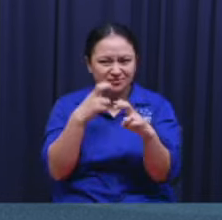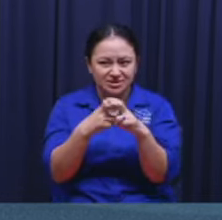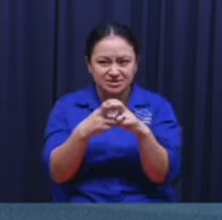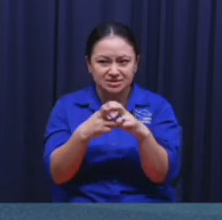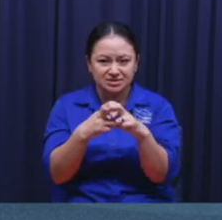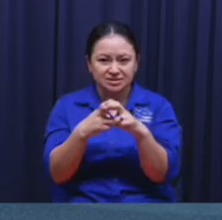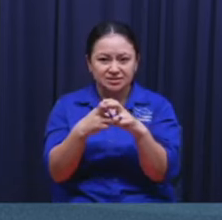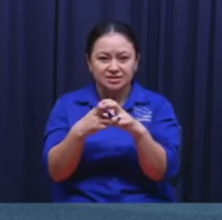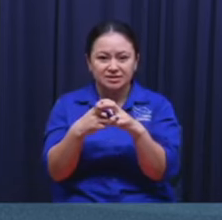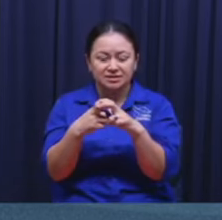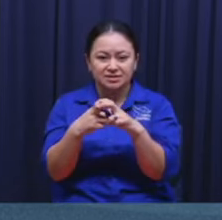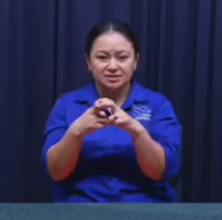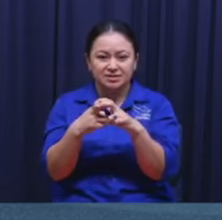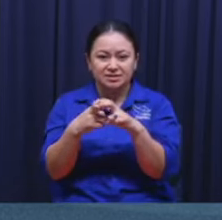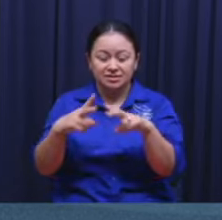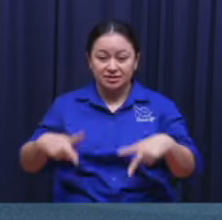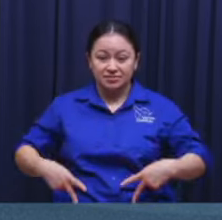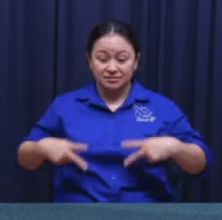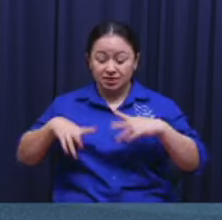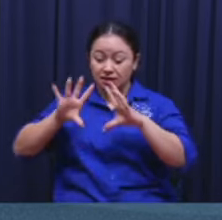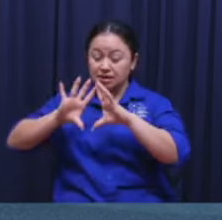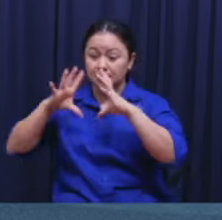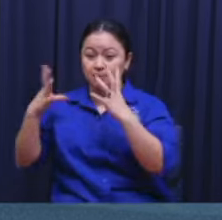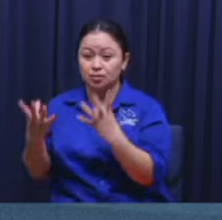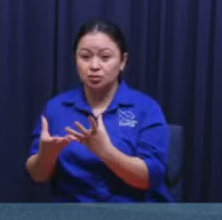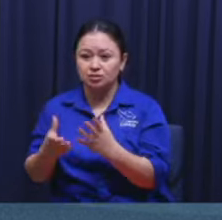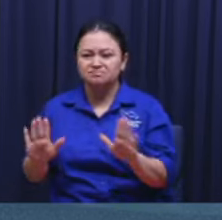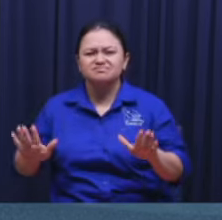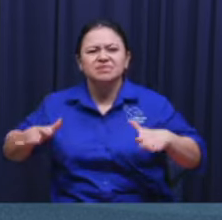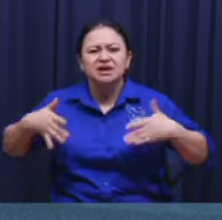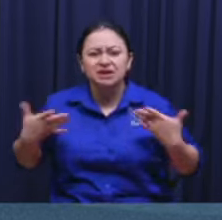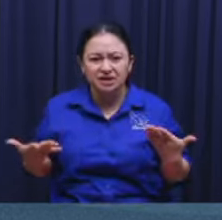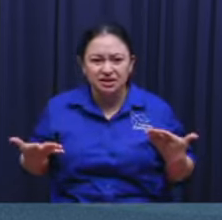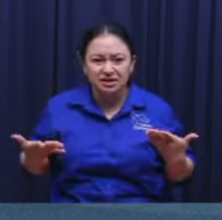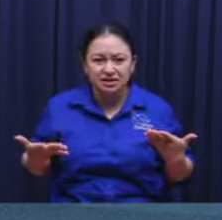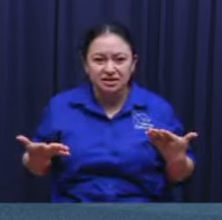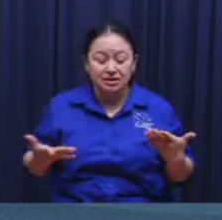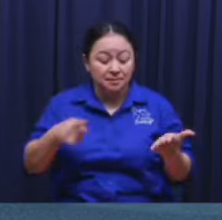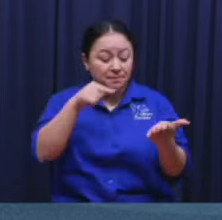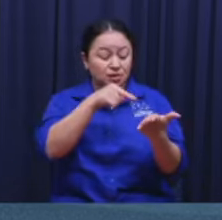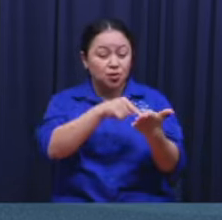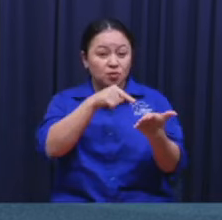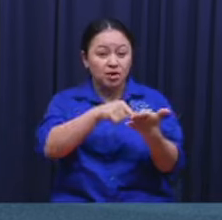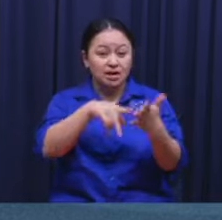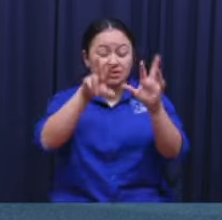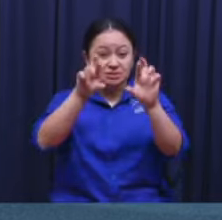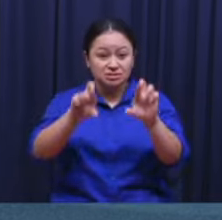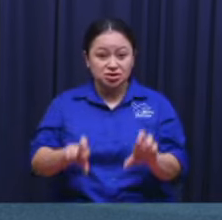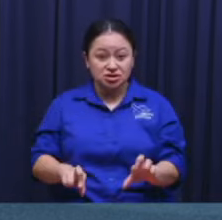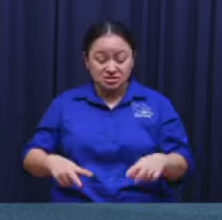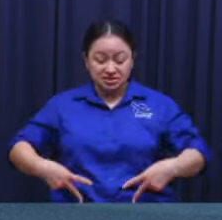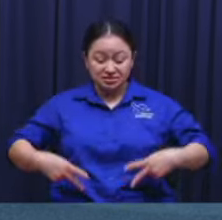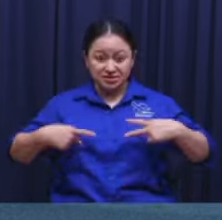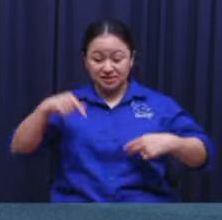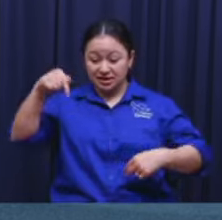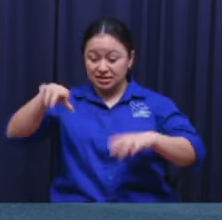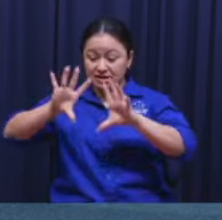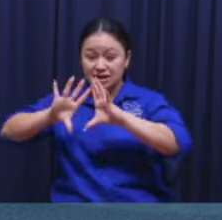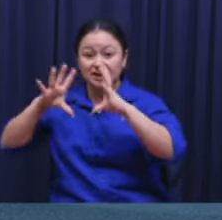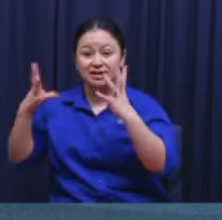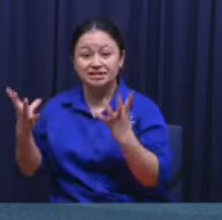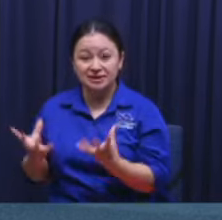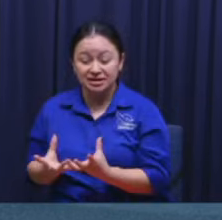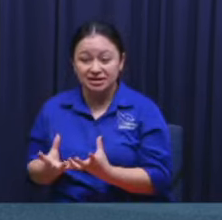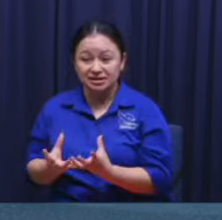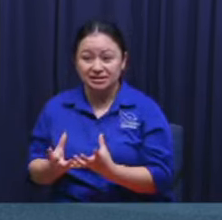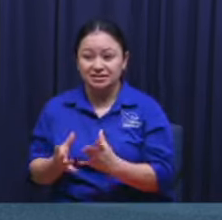entero para probar a los que moran en la tierra. Tremendo, ¿a usted? Porque fíjese que esto lo escribieron